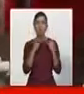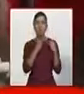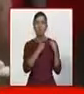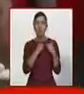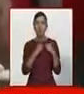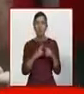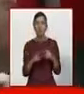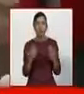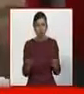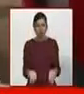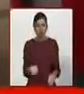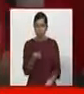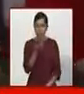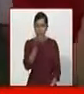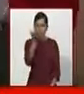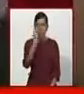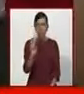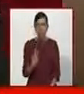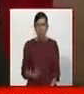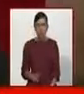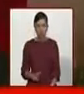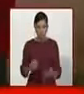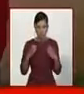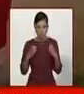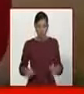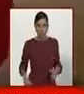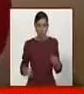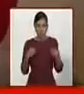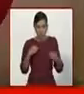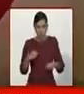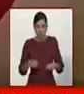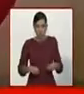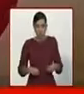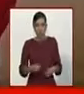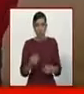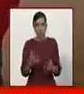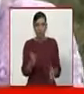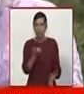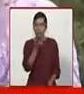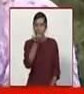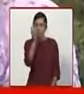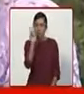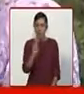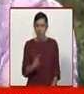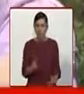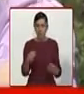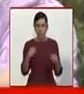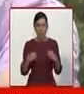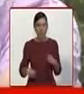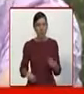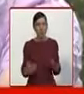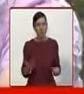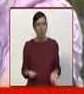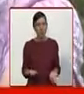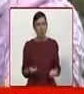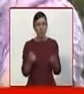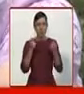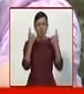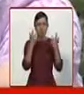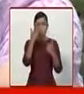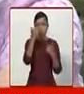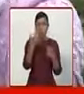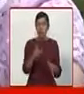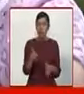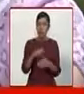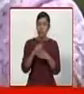tanto en el cabello como en la ropa de mi hija, unos dos o tres pastos, porque al salir del